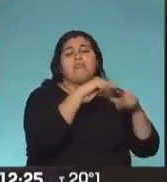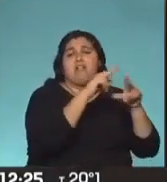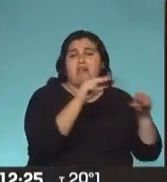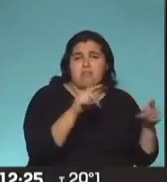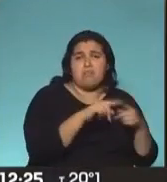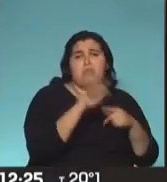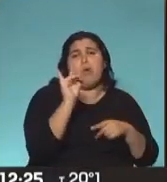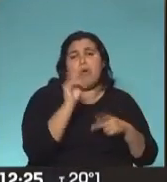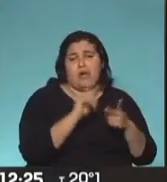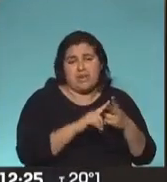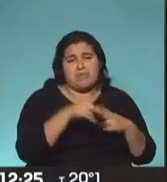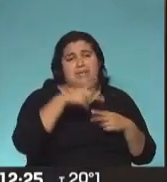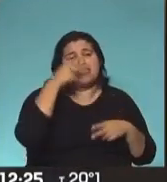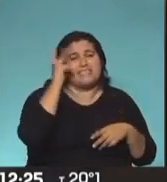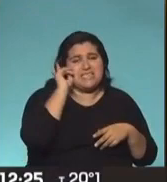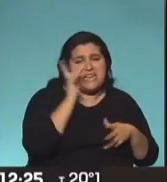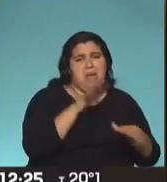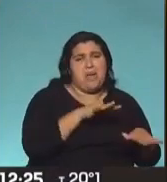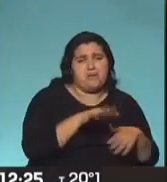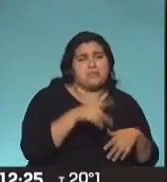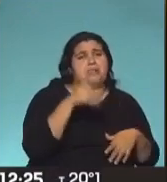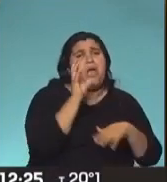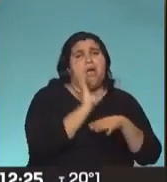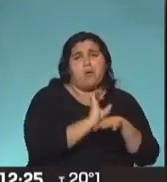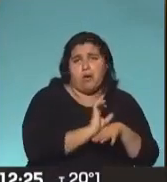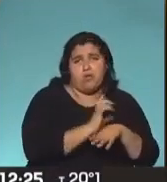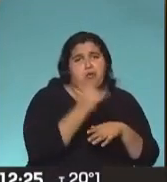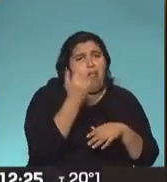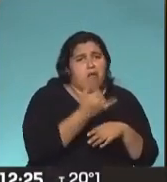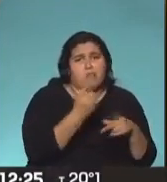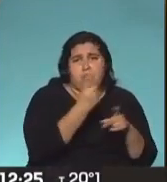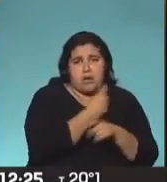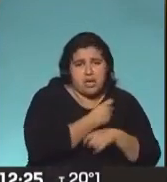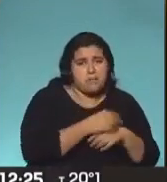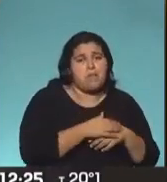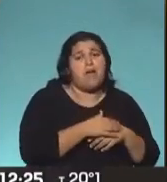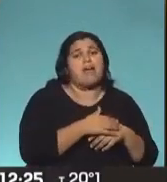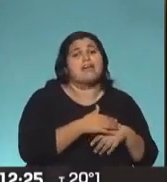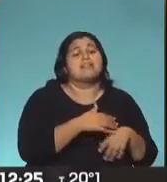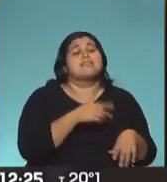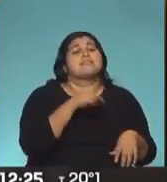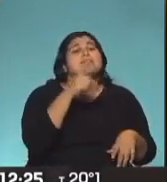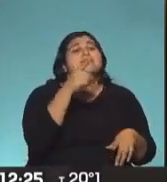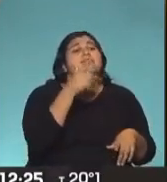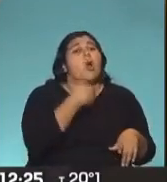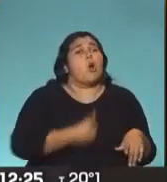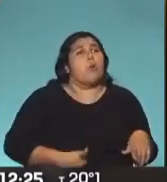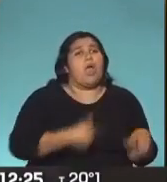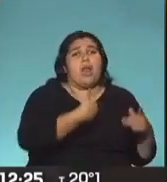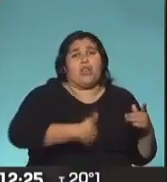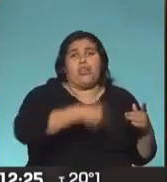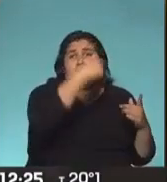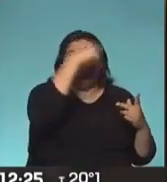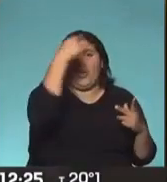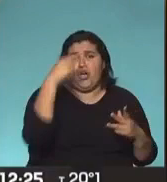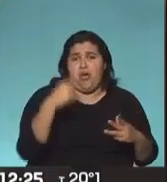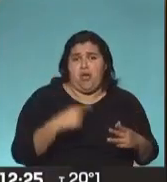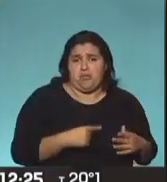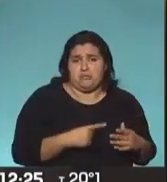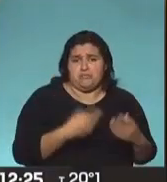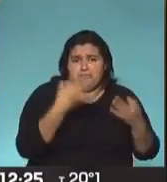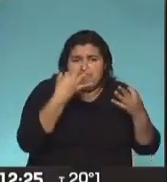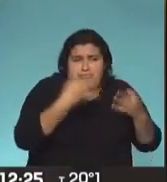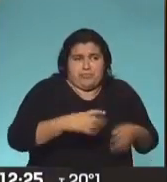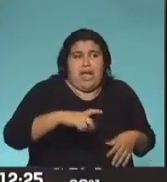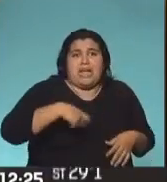en bolivia pasa en chile pasa en ecuador las élites los gobernantes no han podido satisfacer las